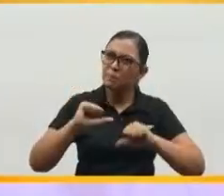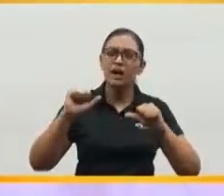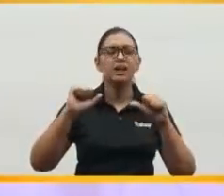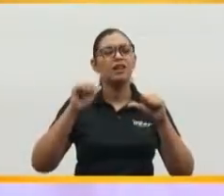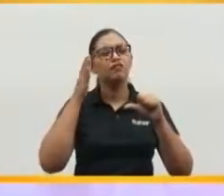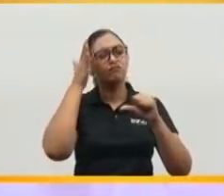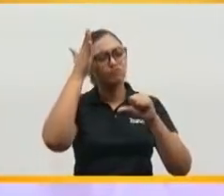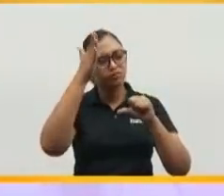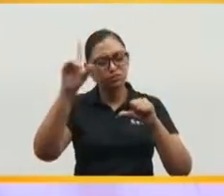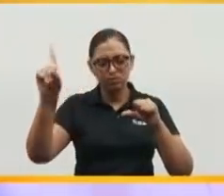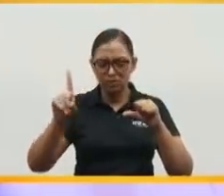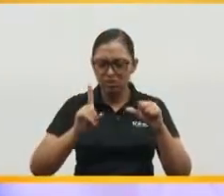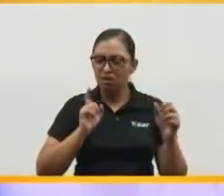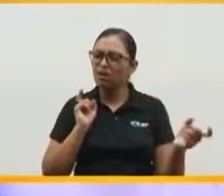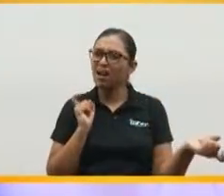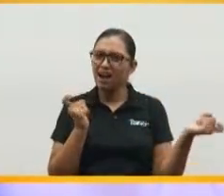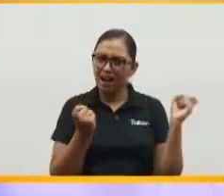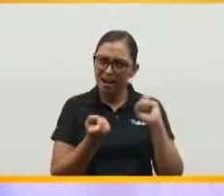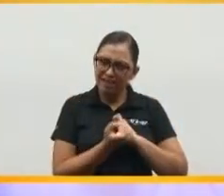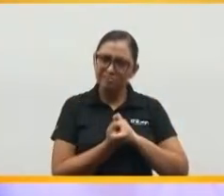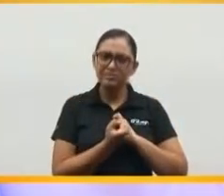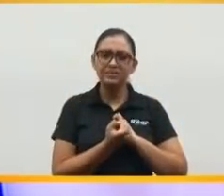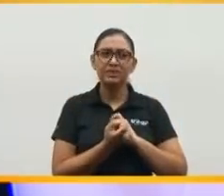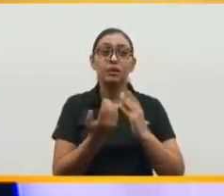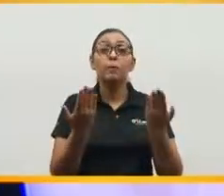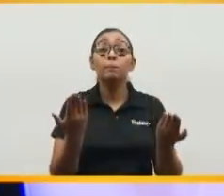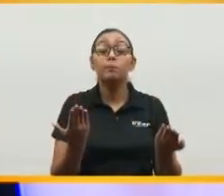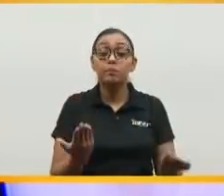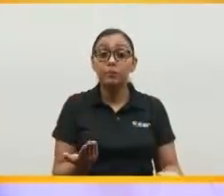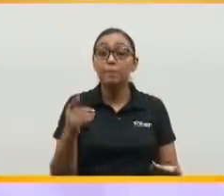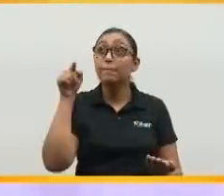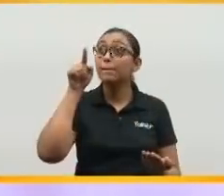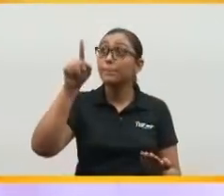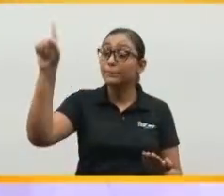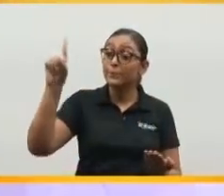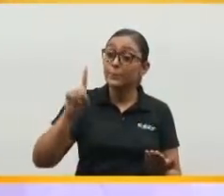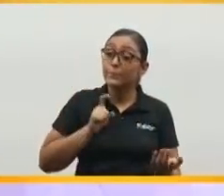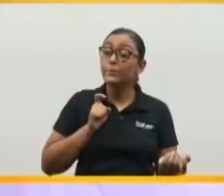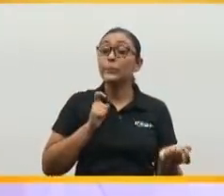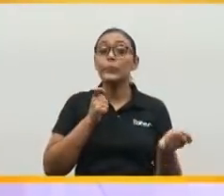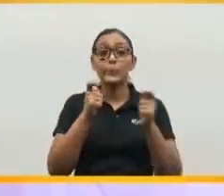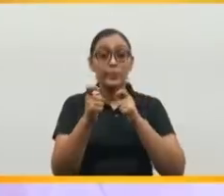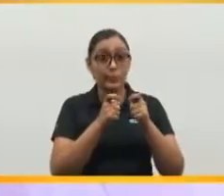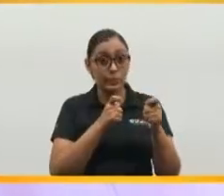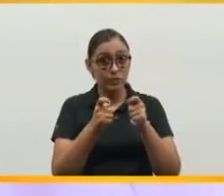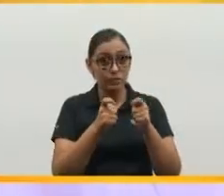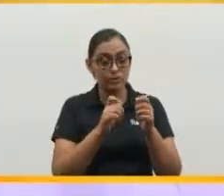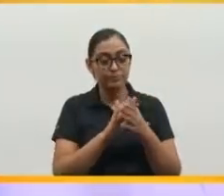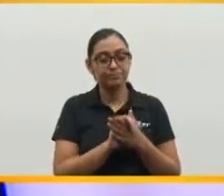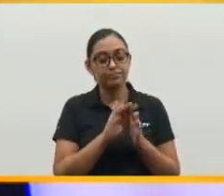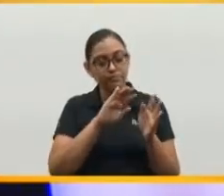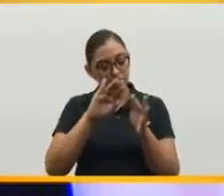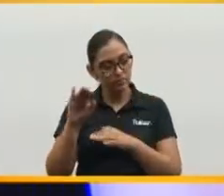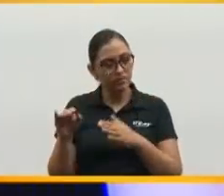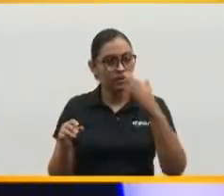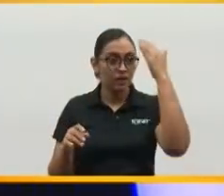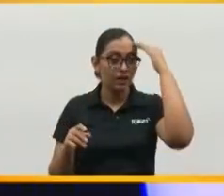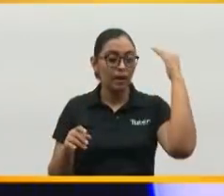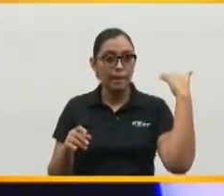está desapareciendo frente a tus ojos, porque es Él quien tiene potestad. La señora llegó a tocarle el